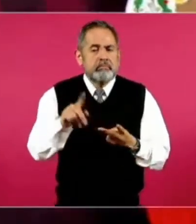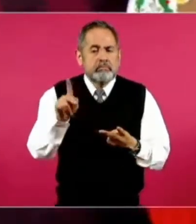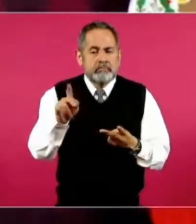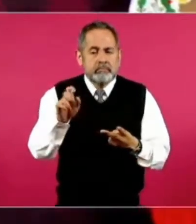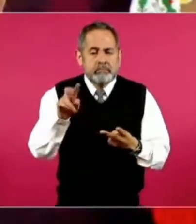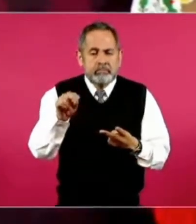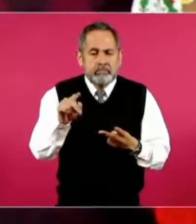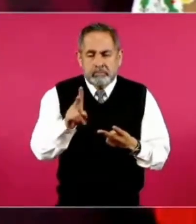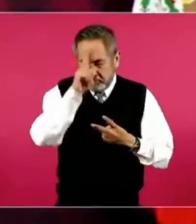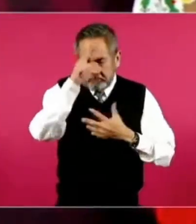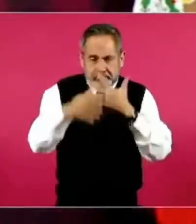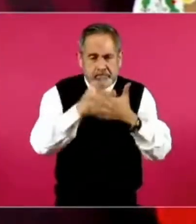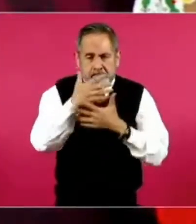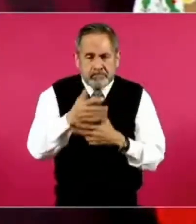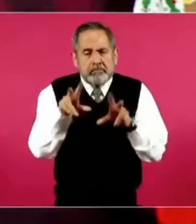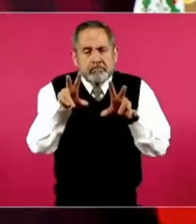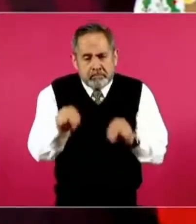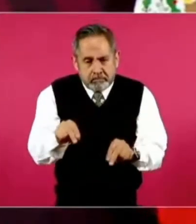no haya violencia.